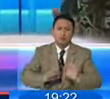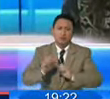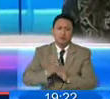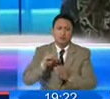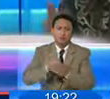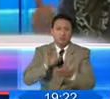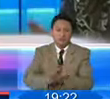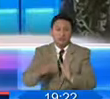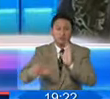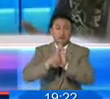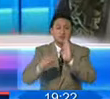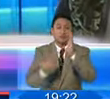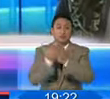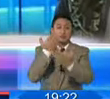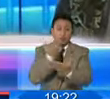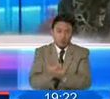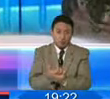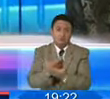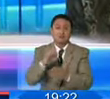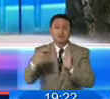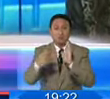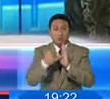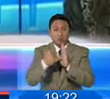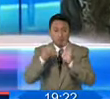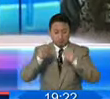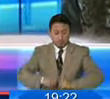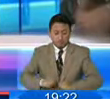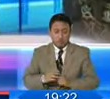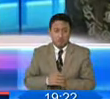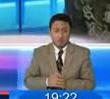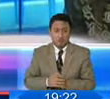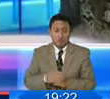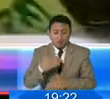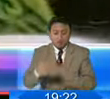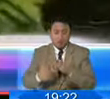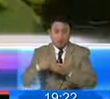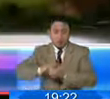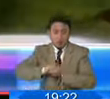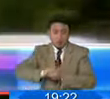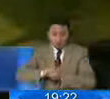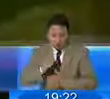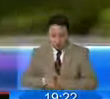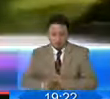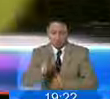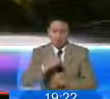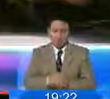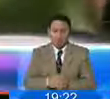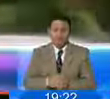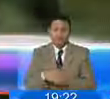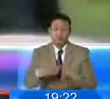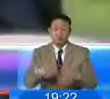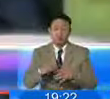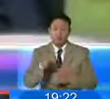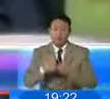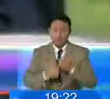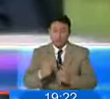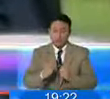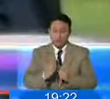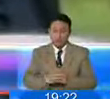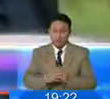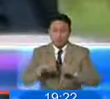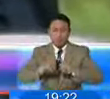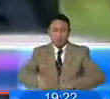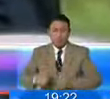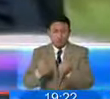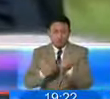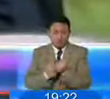aplicación de la política económica y tributaria de tal manera que caminemos de la mano. Que aún los retos son muy grandes, pero que con el apoyo recibido